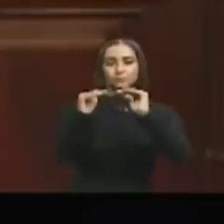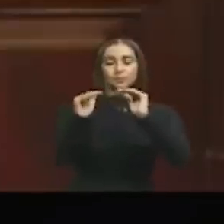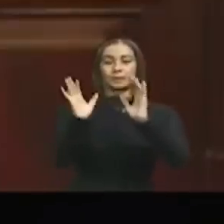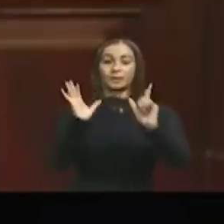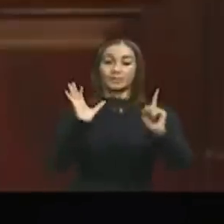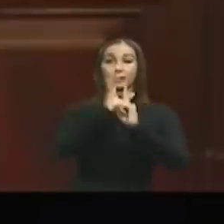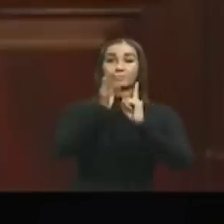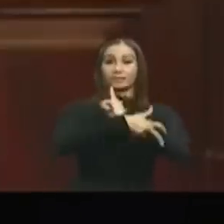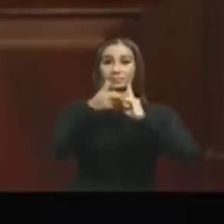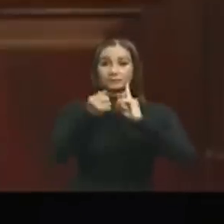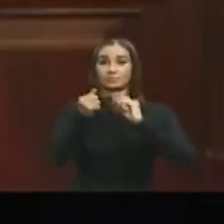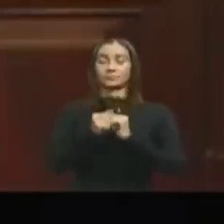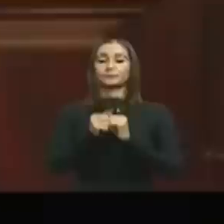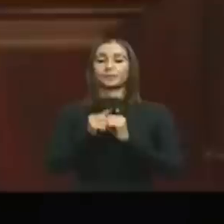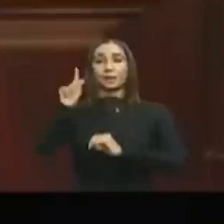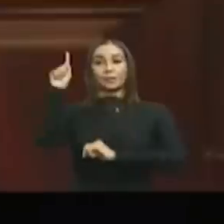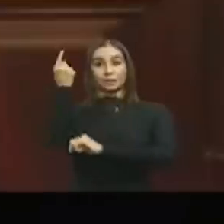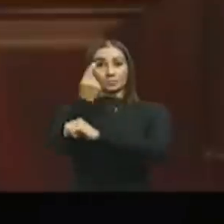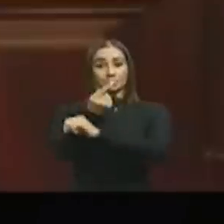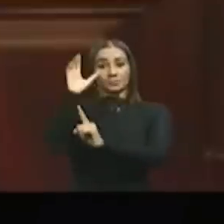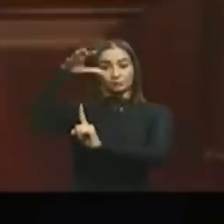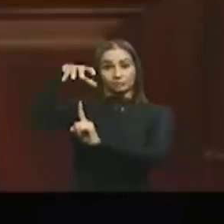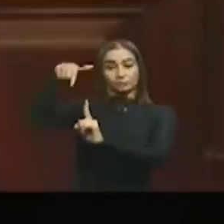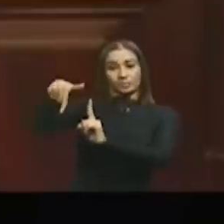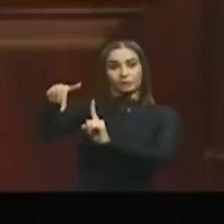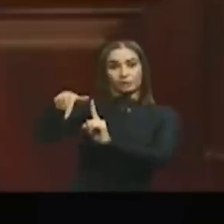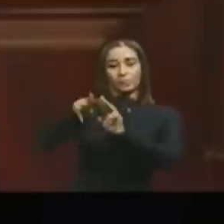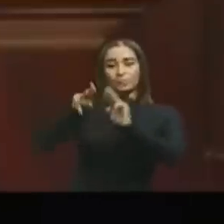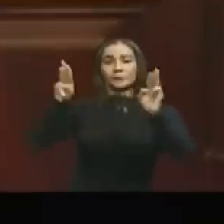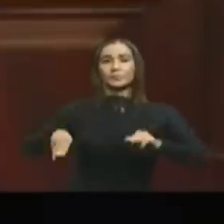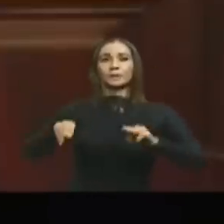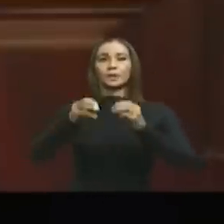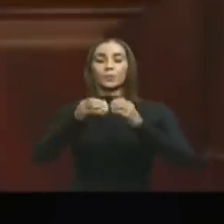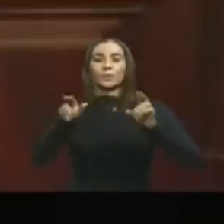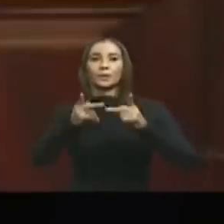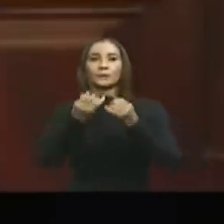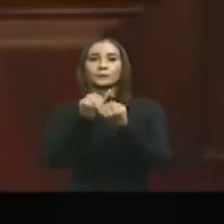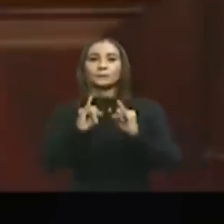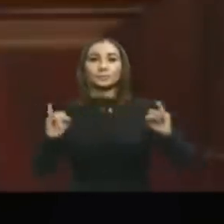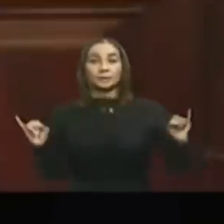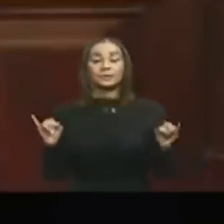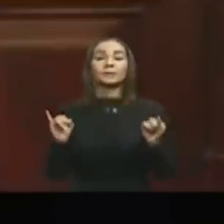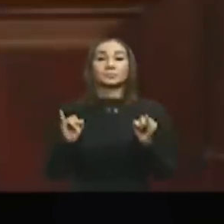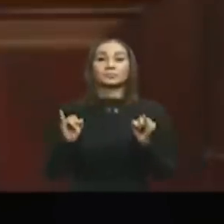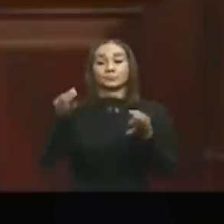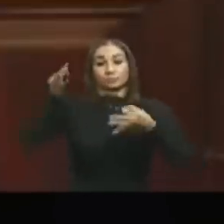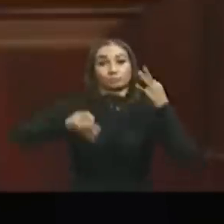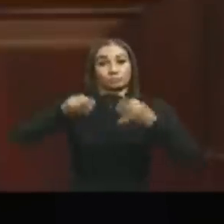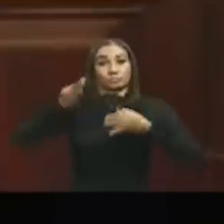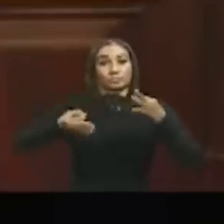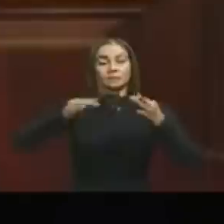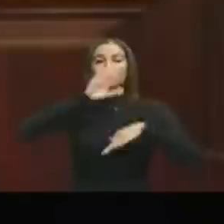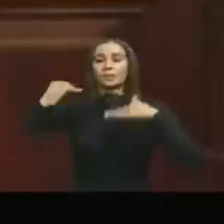corrupción. Desde el primer día que pisé este palacio hay un Ministerio Público independiente, uno donde todos estamos sometidos a